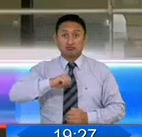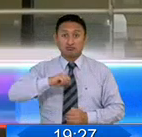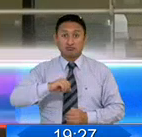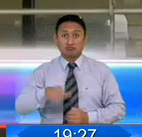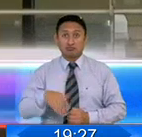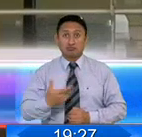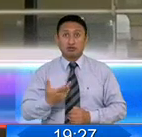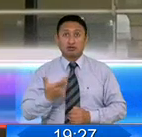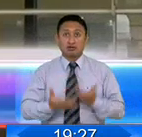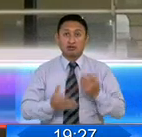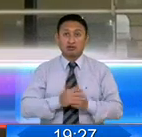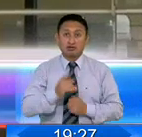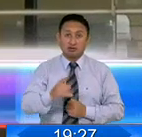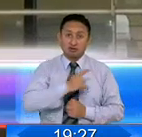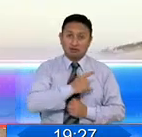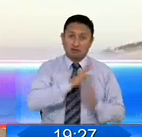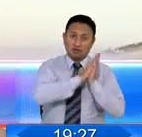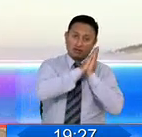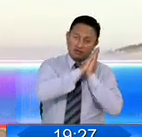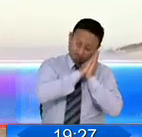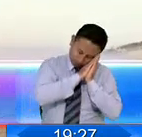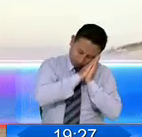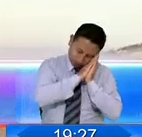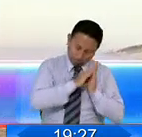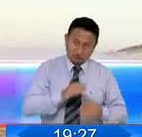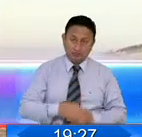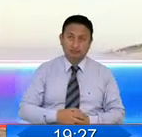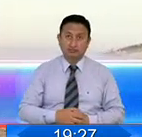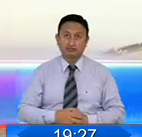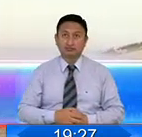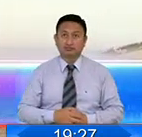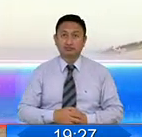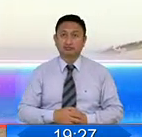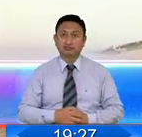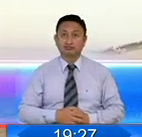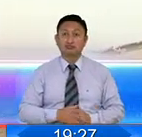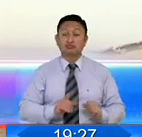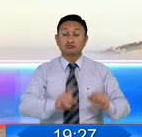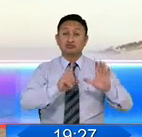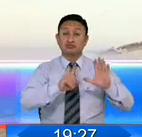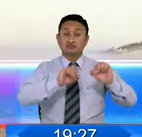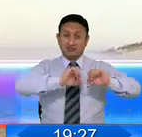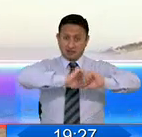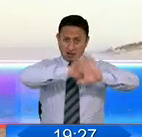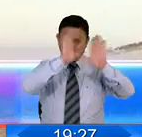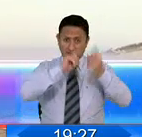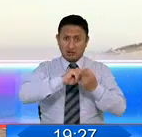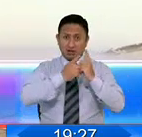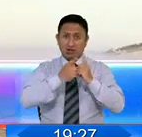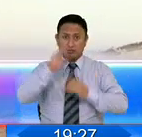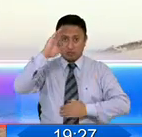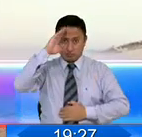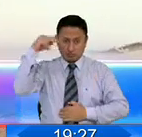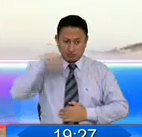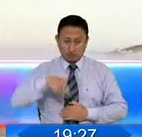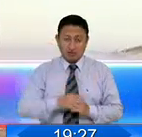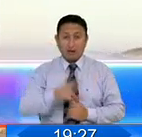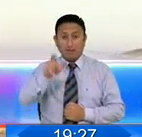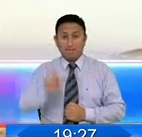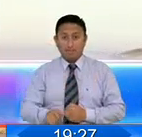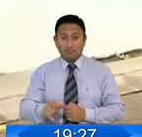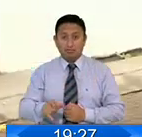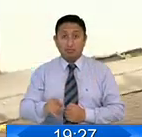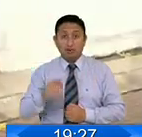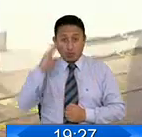un profundo cansancio. Cuando han recibido a las 6 de la mañana a la guardia nuevamente, han encontrado al policía, al